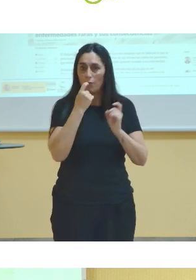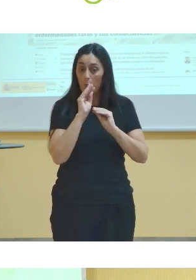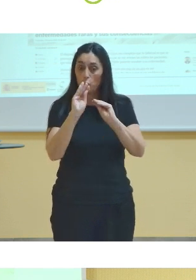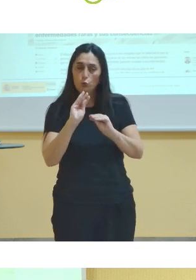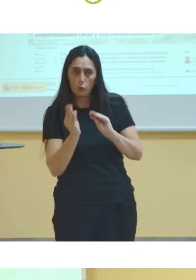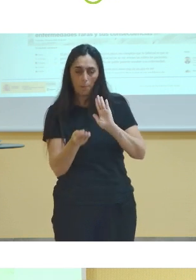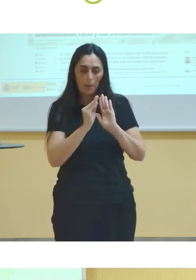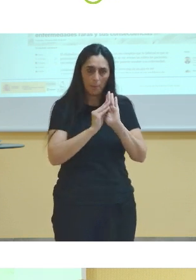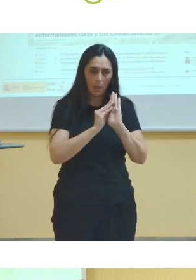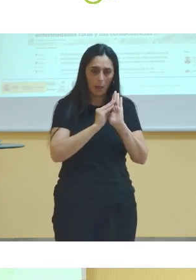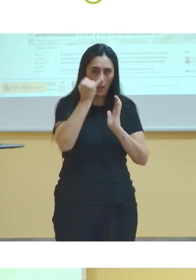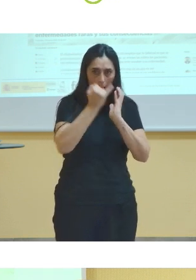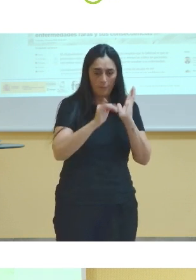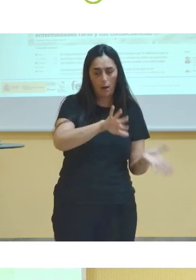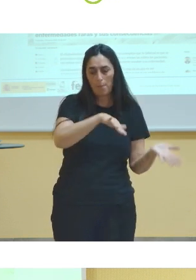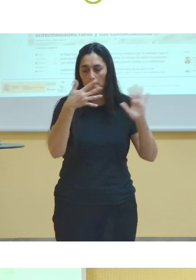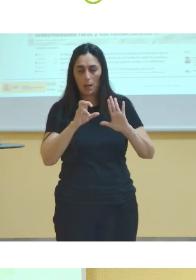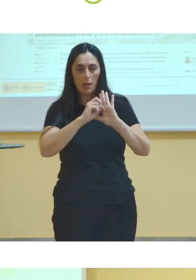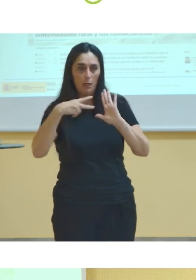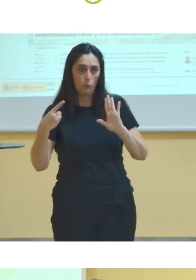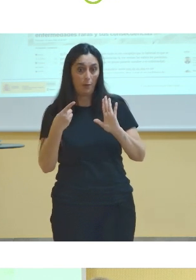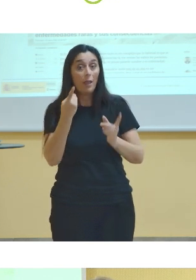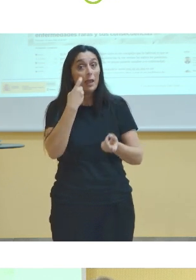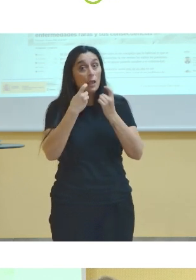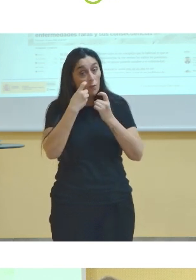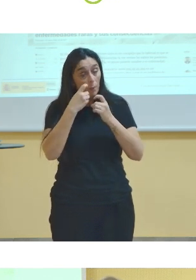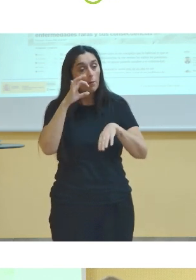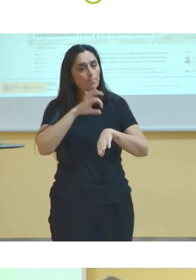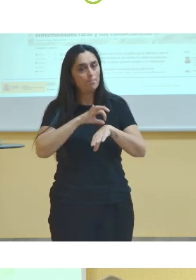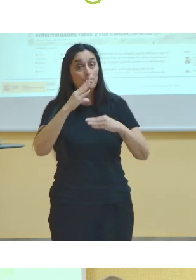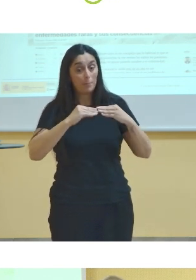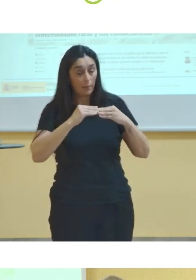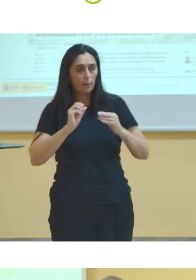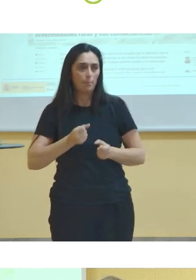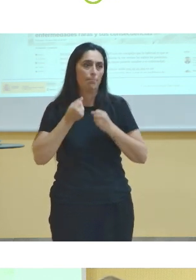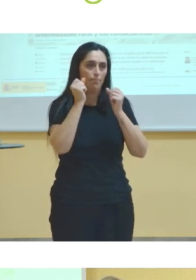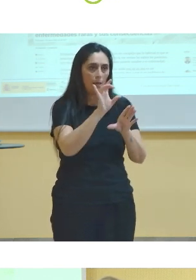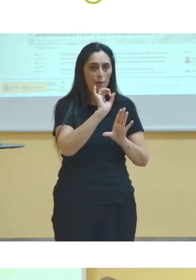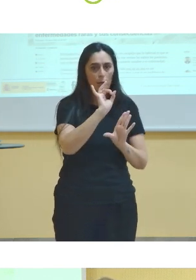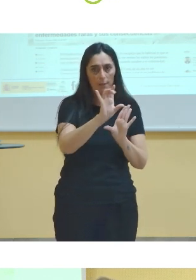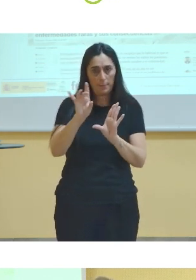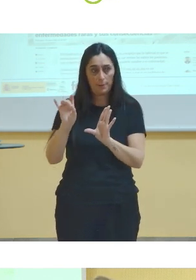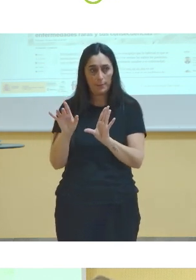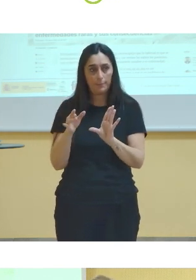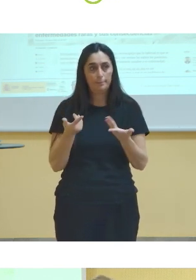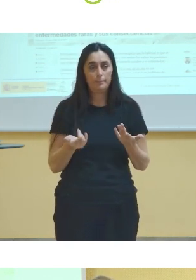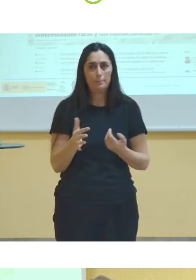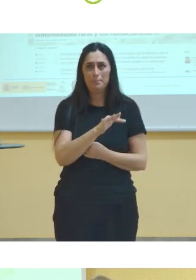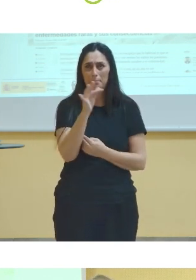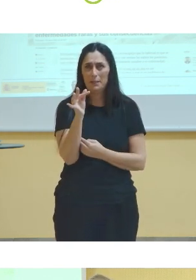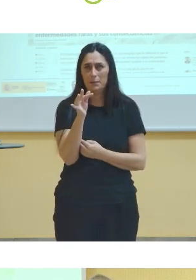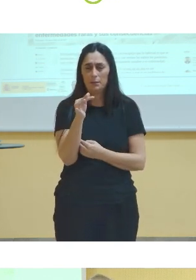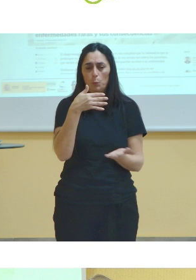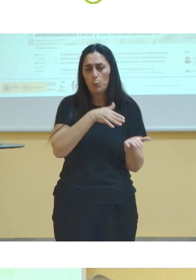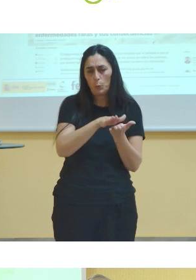pues este ha sido el fruto. Entonces esa información se ha sido devuelta para los pacientes. Además, a raíz de tantas